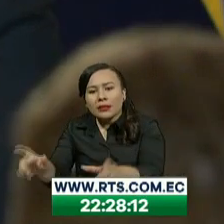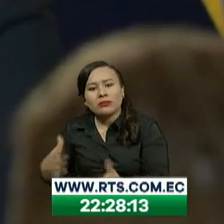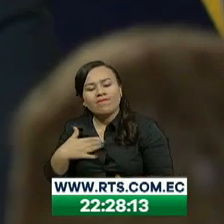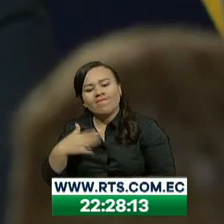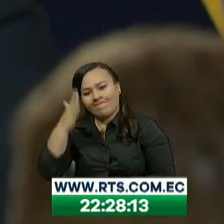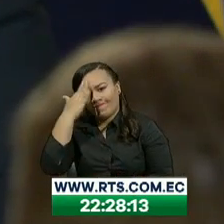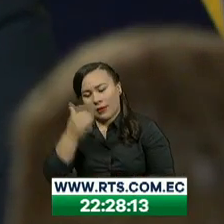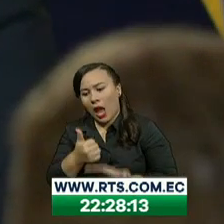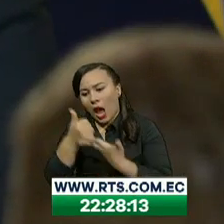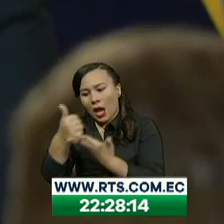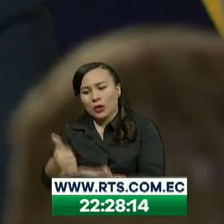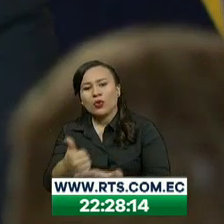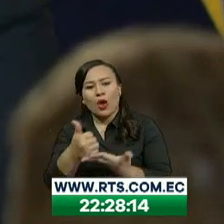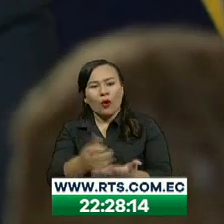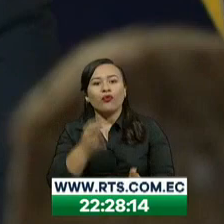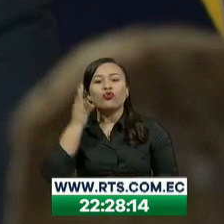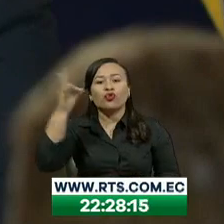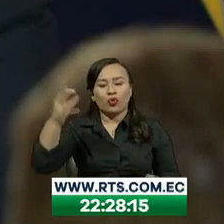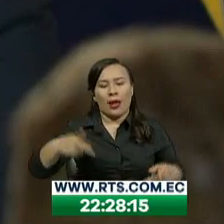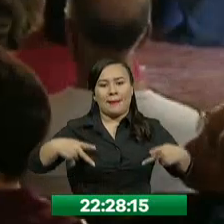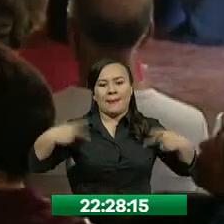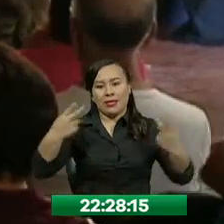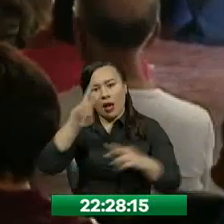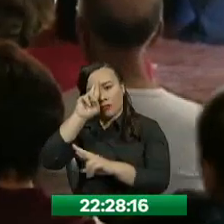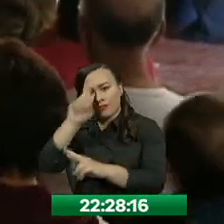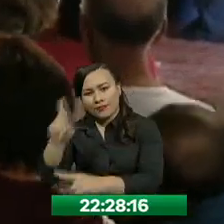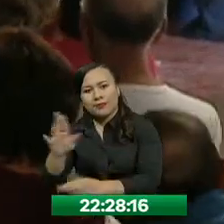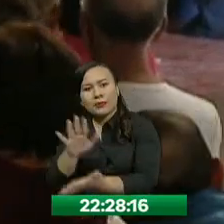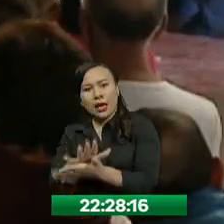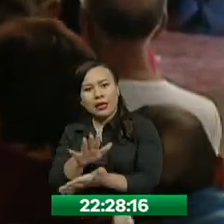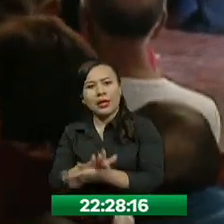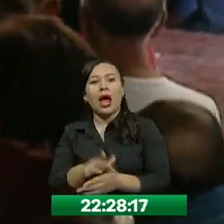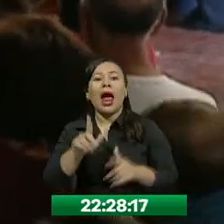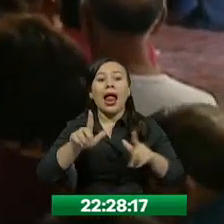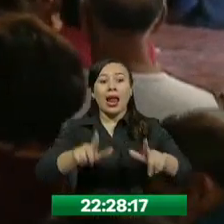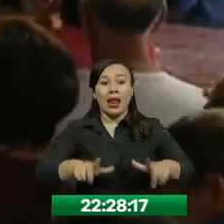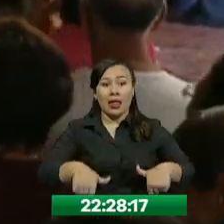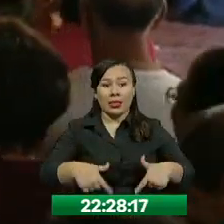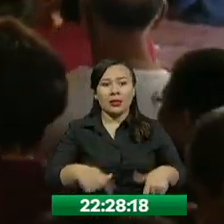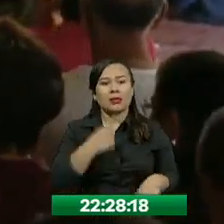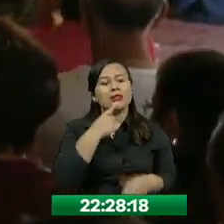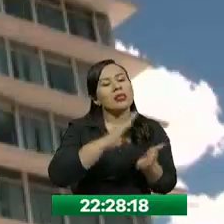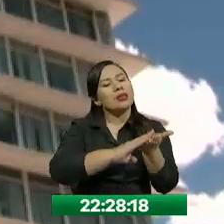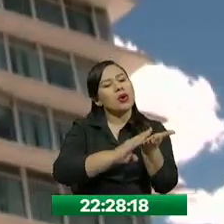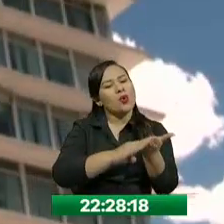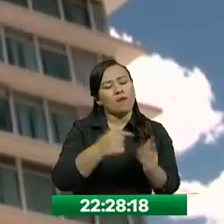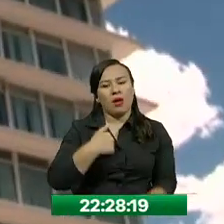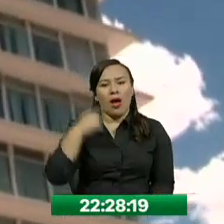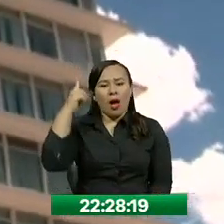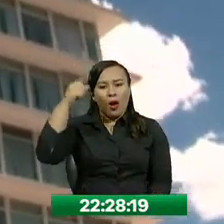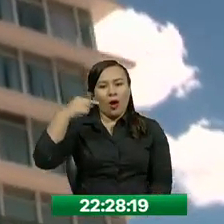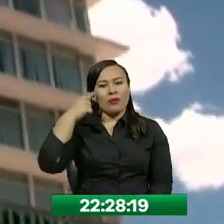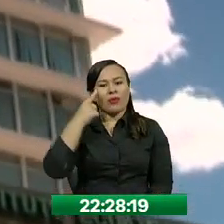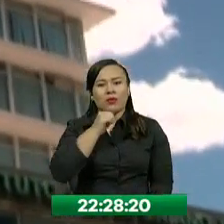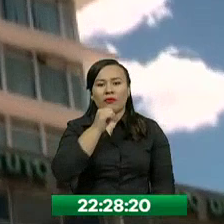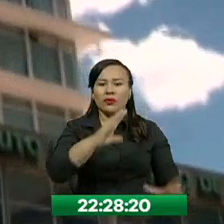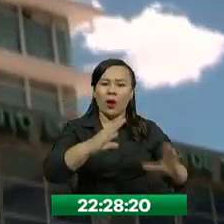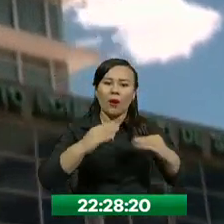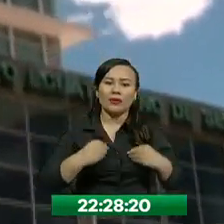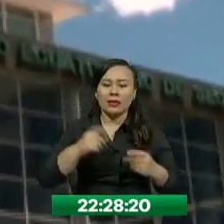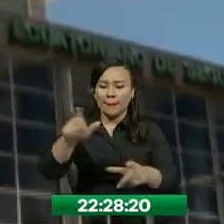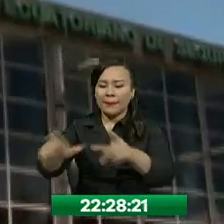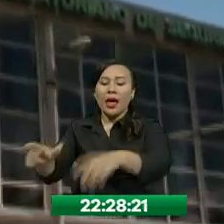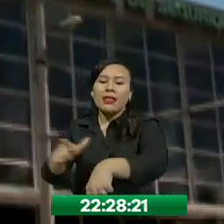esfuerzo garantizándoles una vida digna. Lenín Moreno pidió disculpas a nombre del gobierno por no haber cumplido a tiempo con los jubilados,